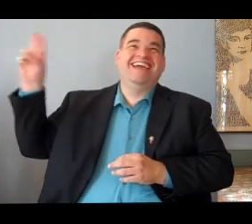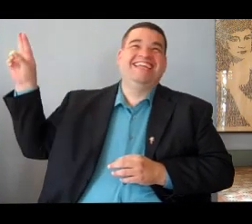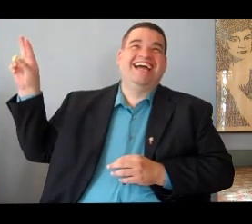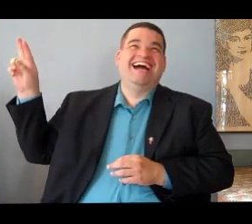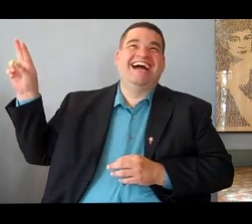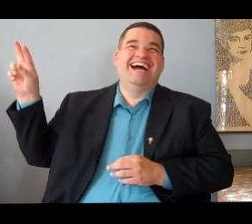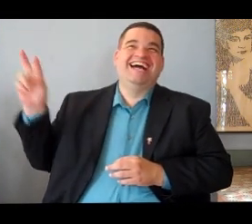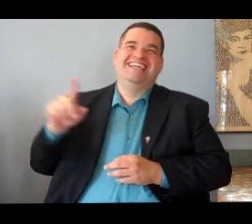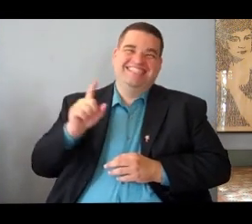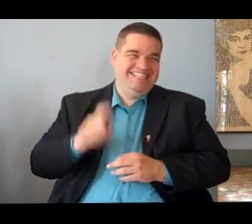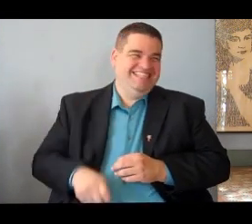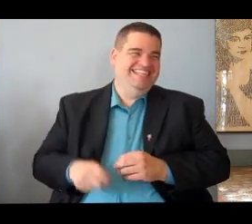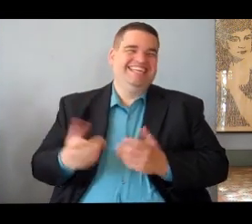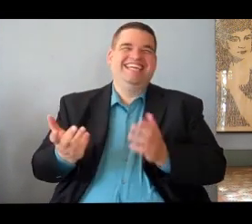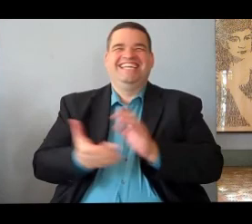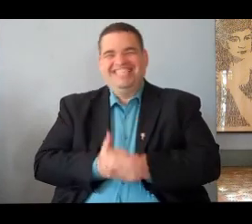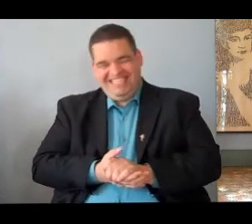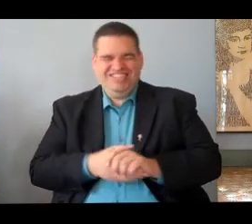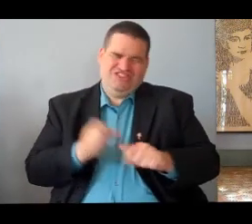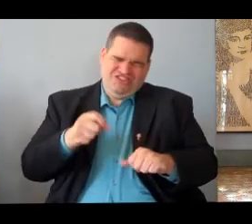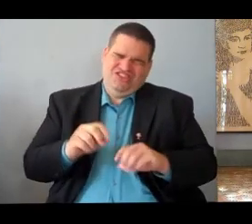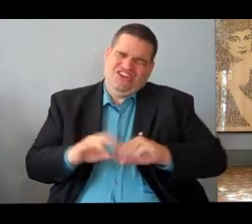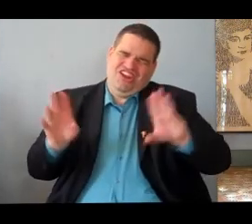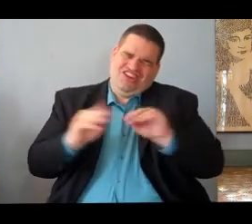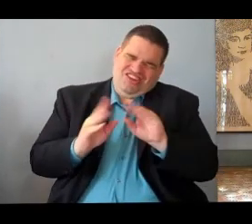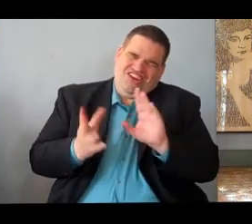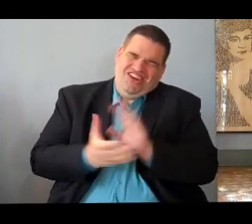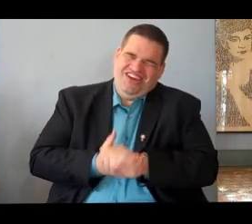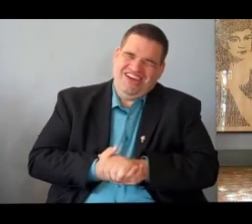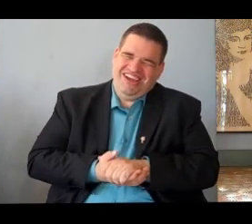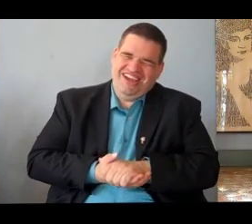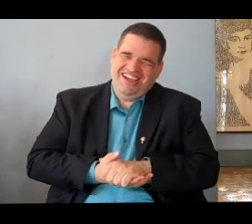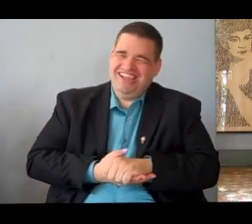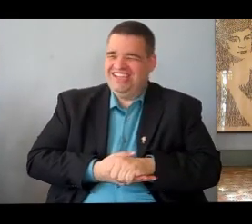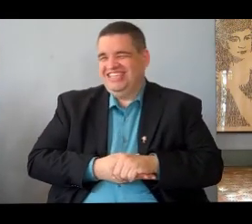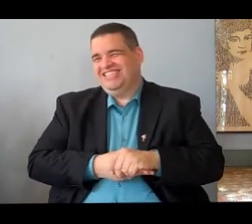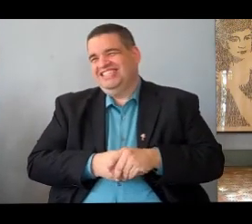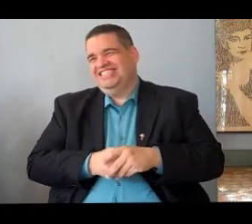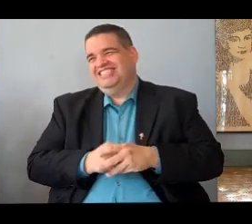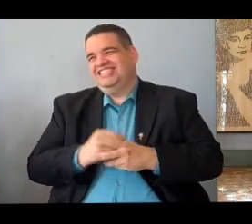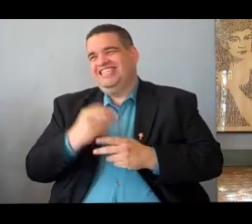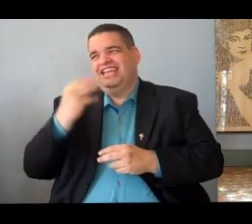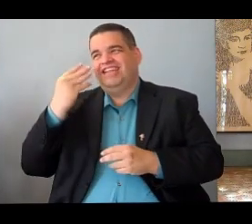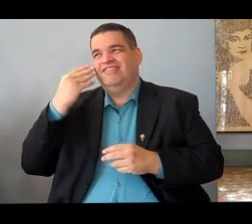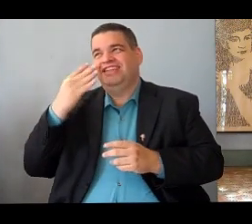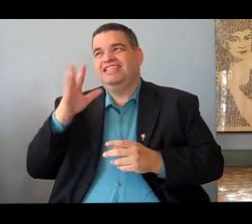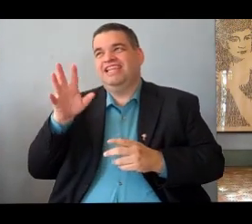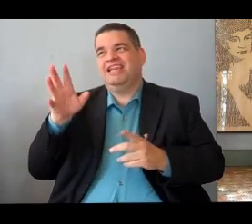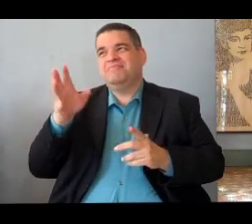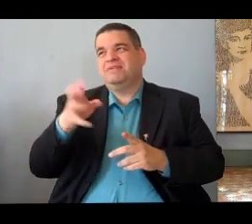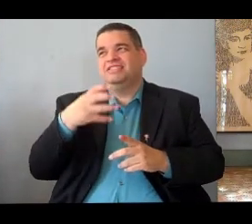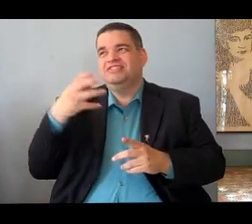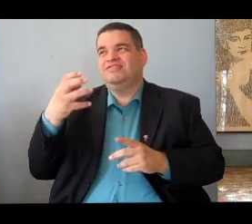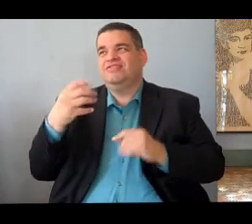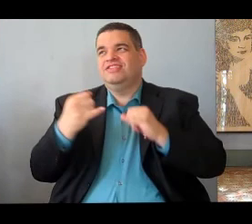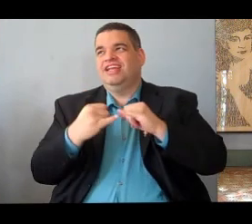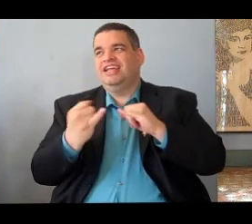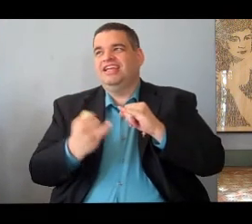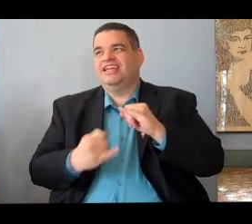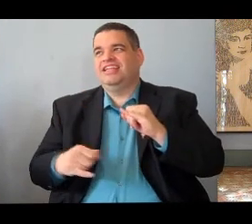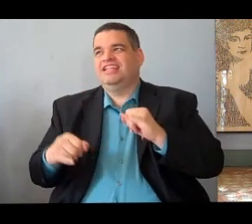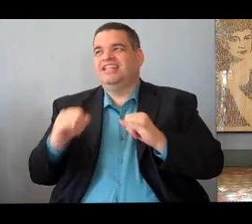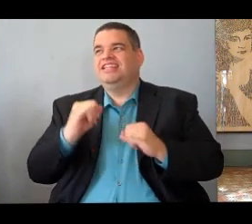que ser, o sea, de que... Pues claro. Ay, Dios mío. ¿La viste la persona allá? Si las personas son estas de